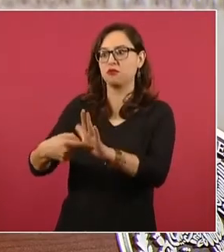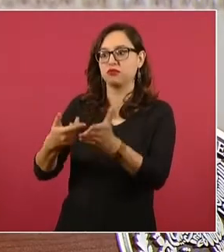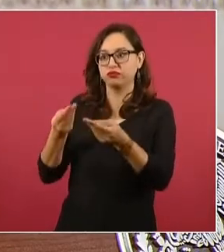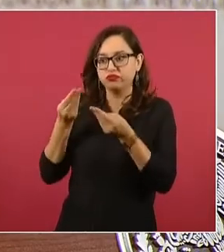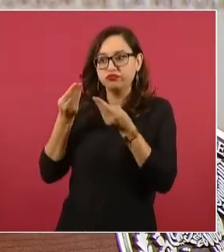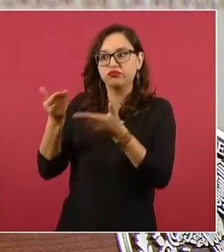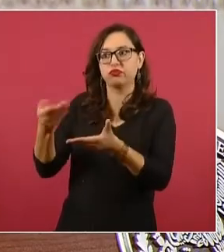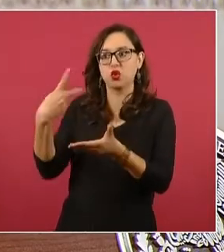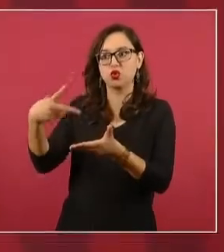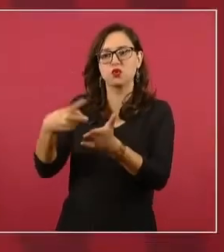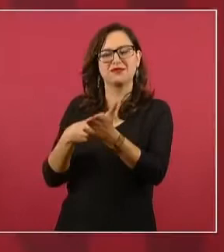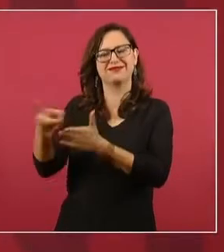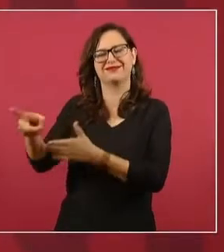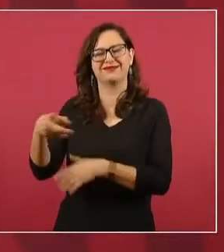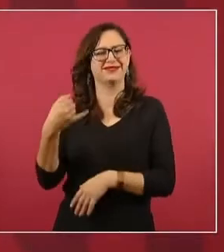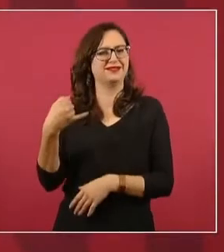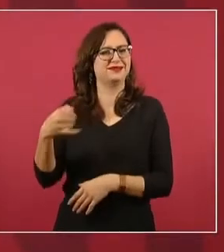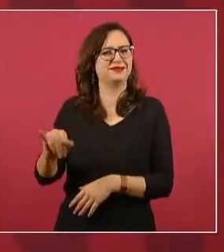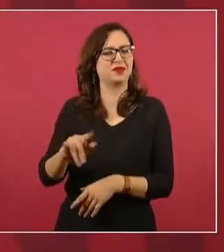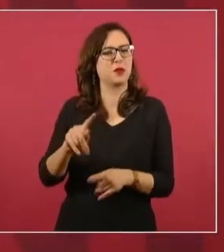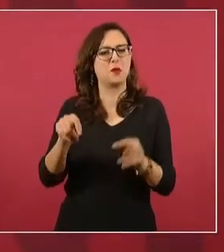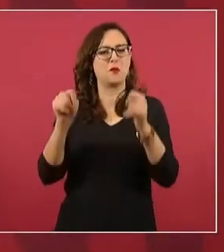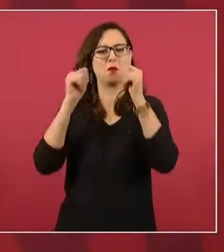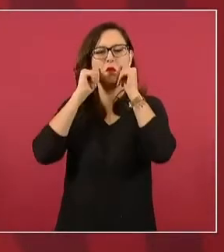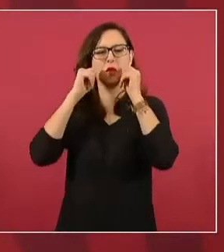lectores, ni mucho menos